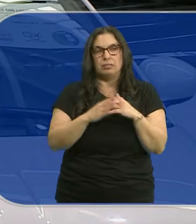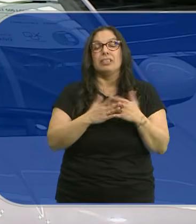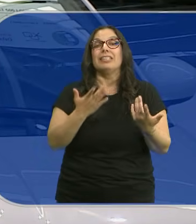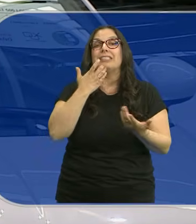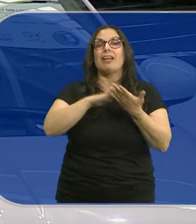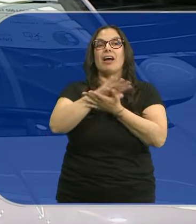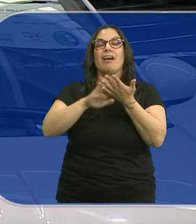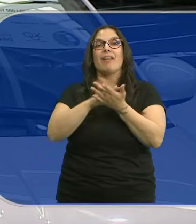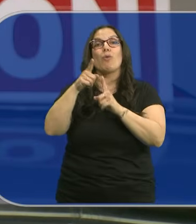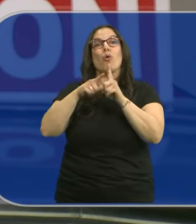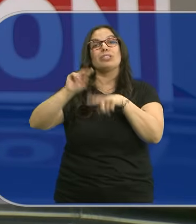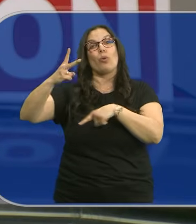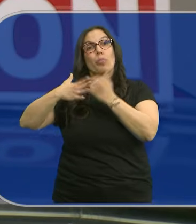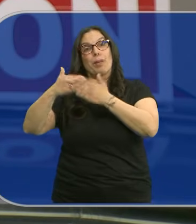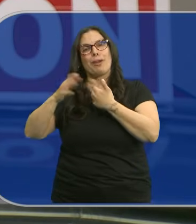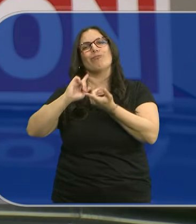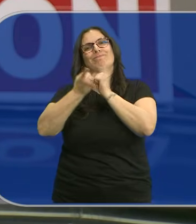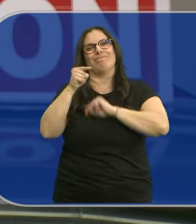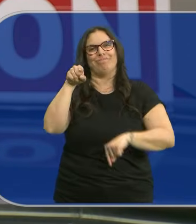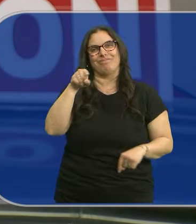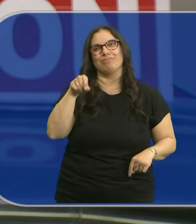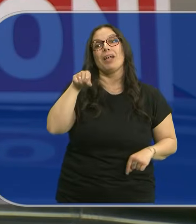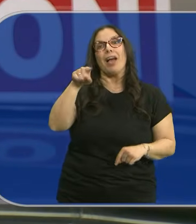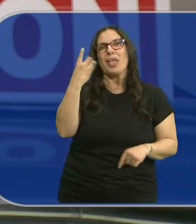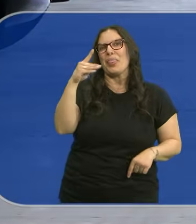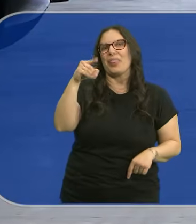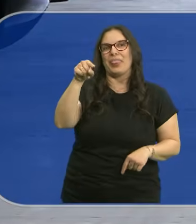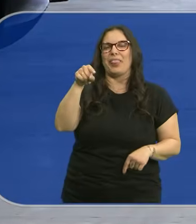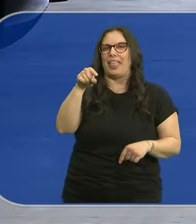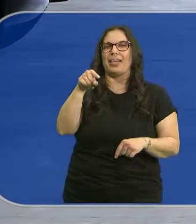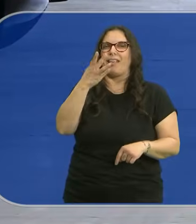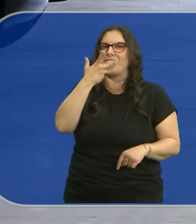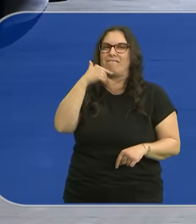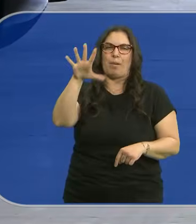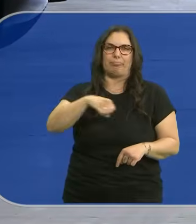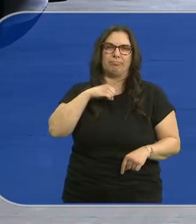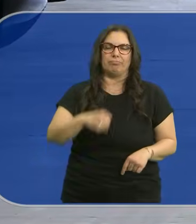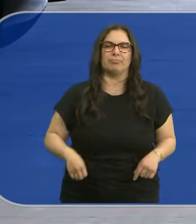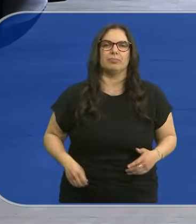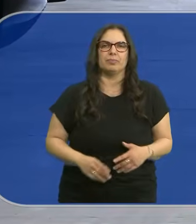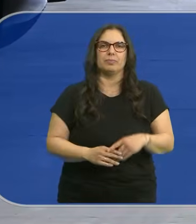si hablamos de vehículo usado, ocurre lo contrario. Aquí el diésel sigue siendo el favorito.